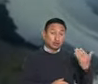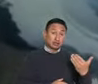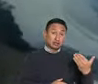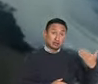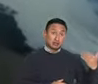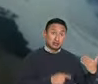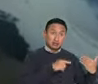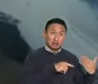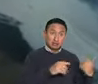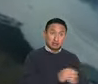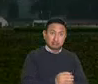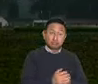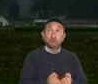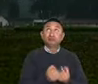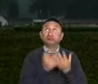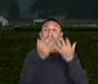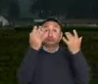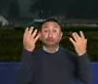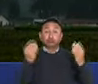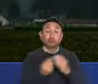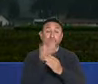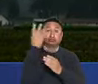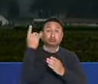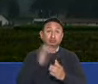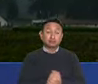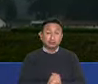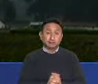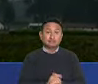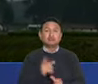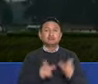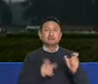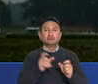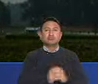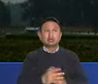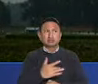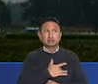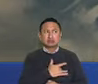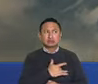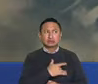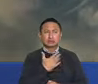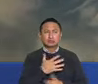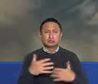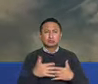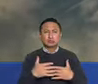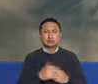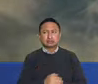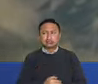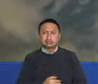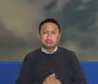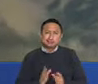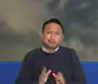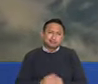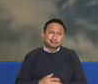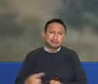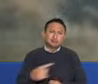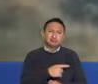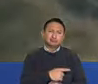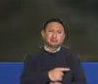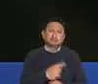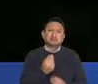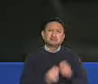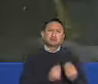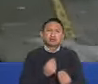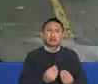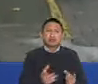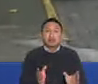se deja ver por los aires. Sobre aquello, la gente solo siente temor, especula y cree saber qué es lo que se debe